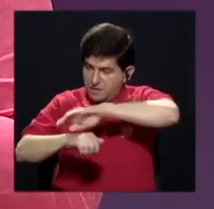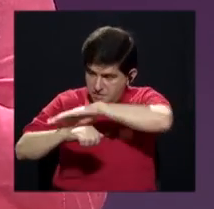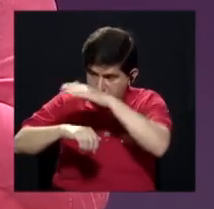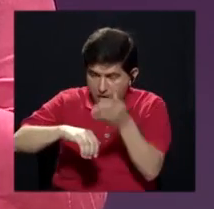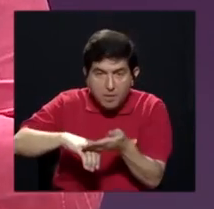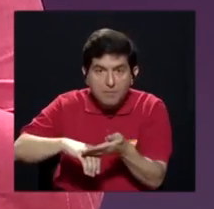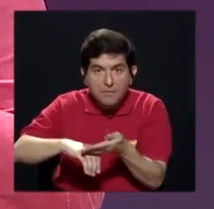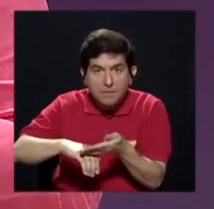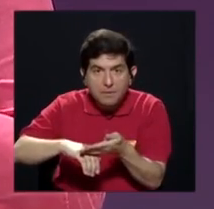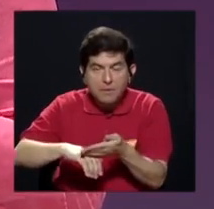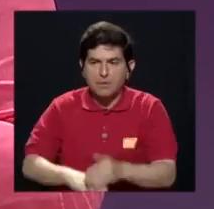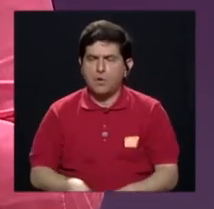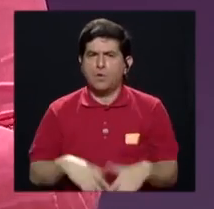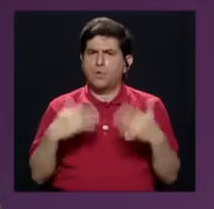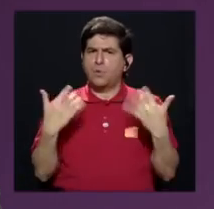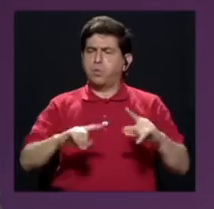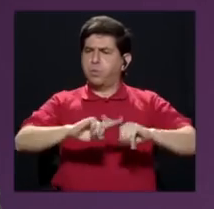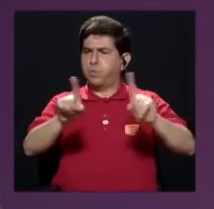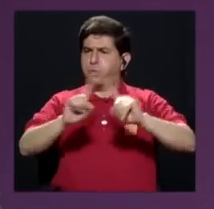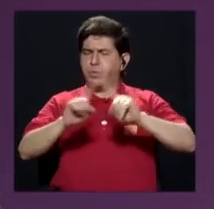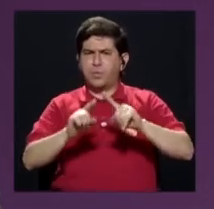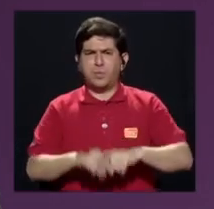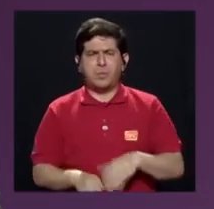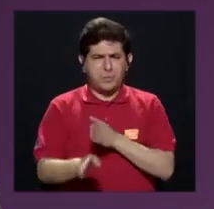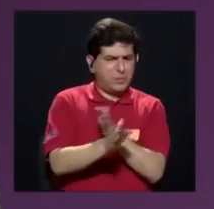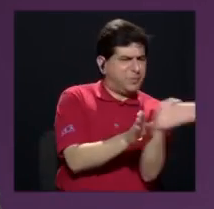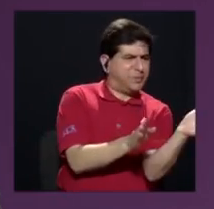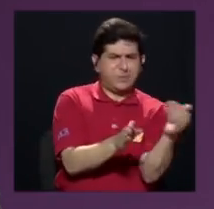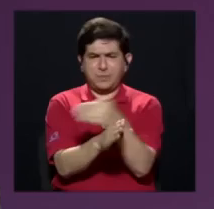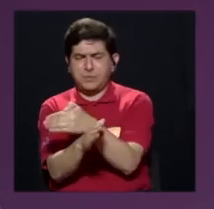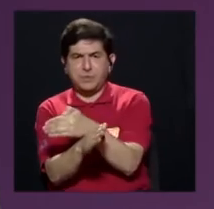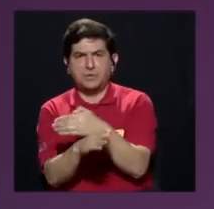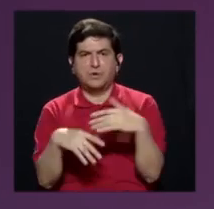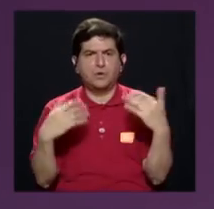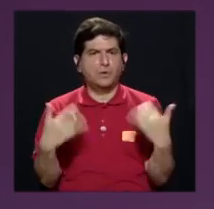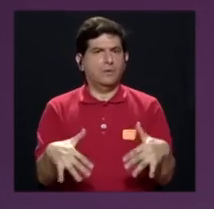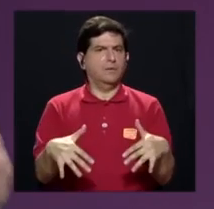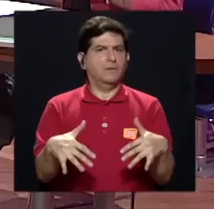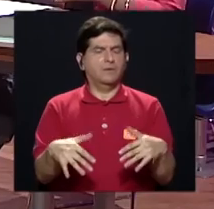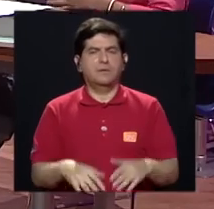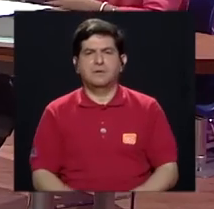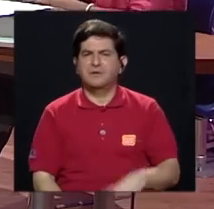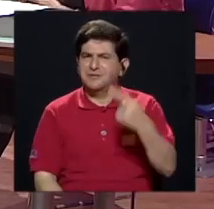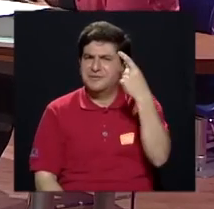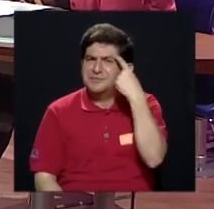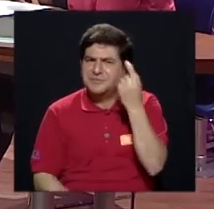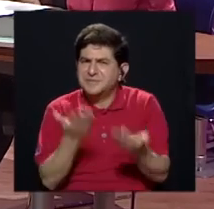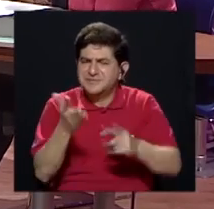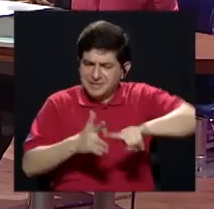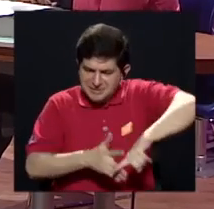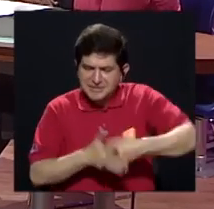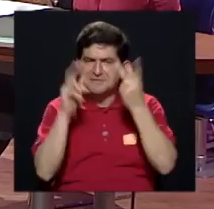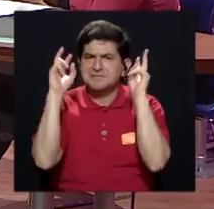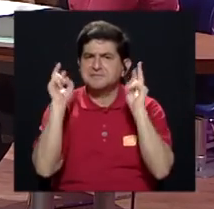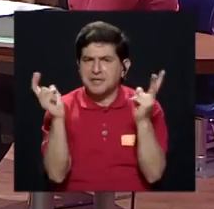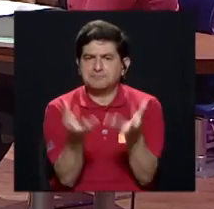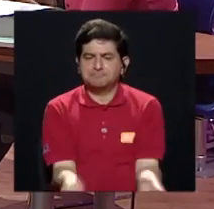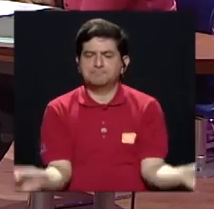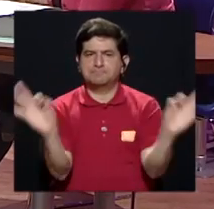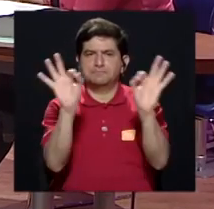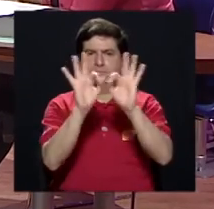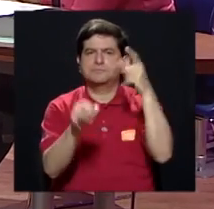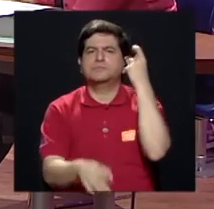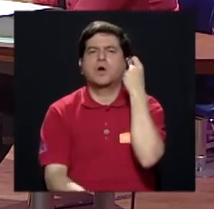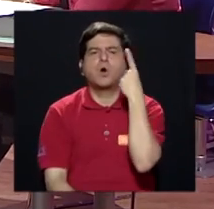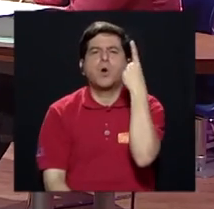verdad encontramos una serie de distorsiones aún más grandes entonces consideramos que para iniciar con el tema es importante que